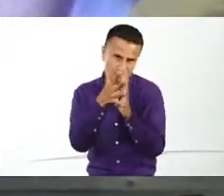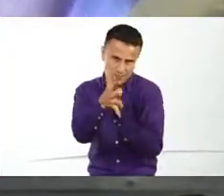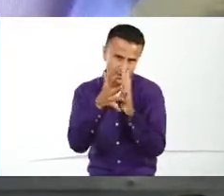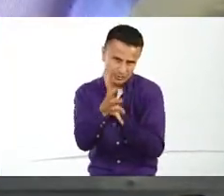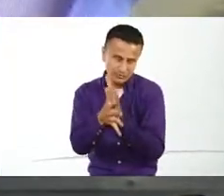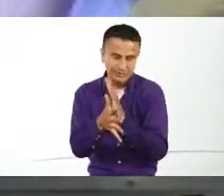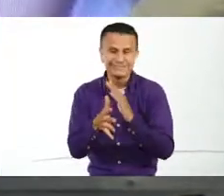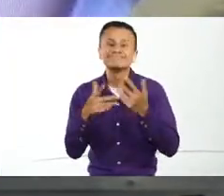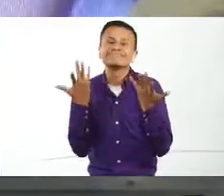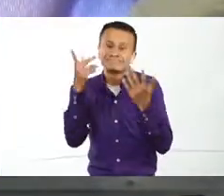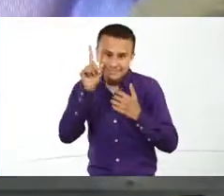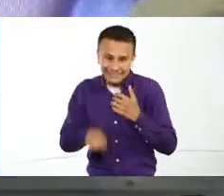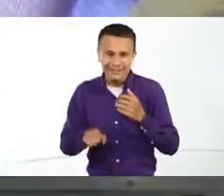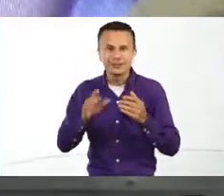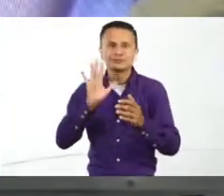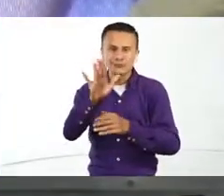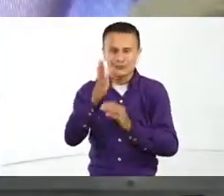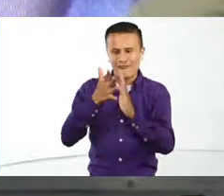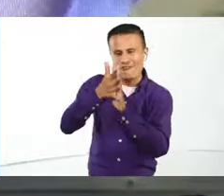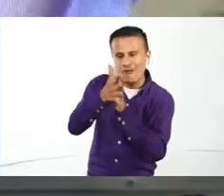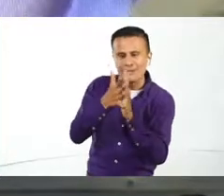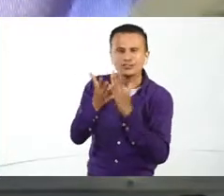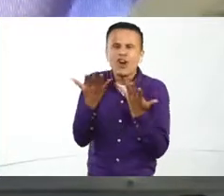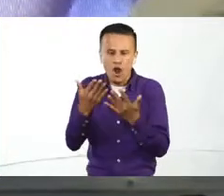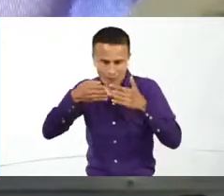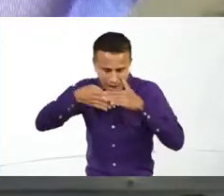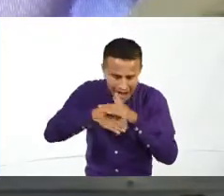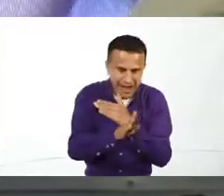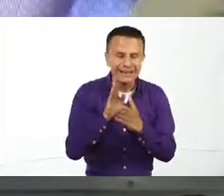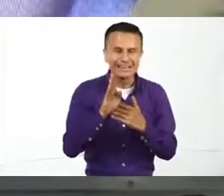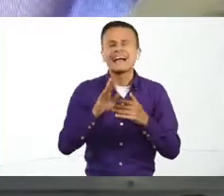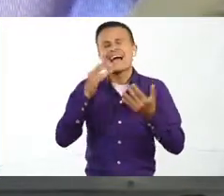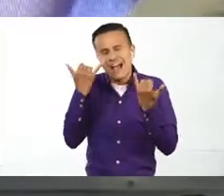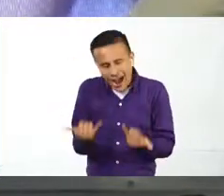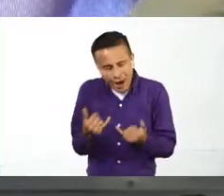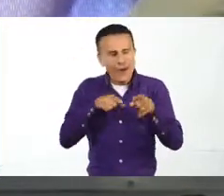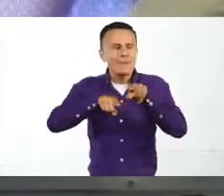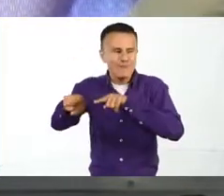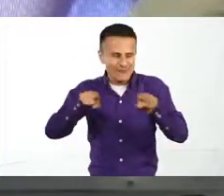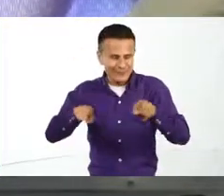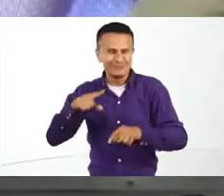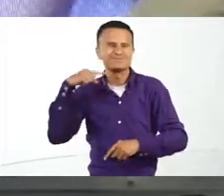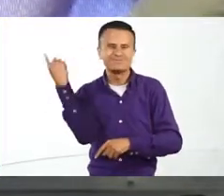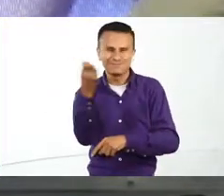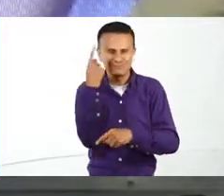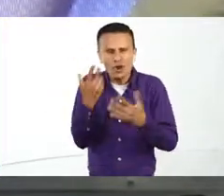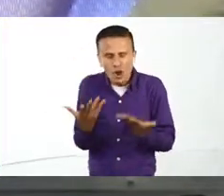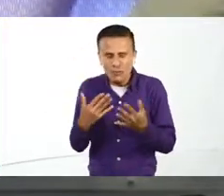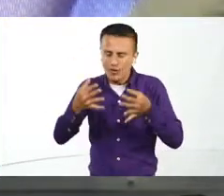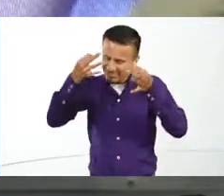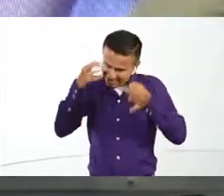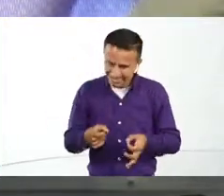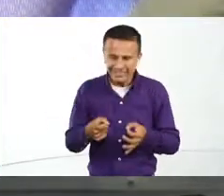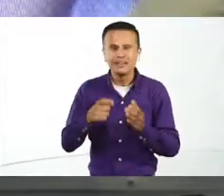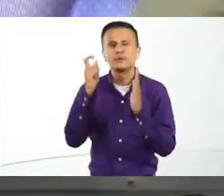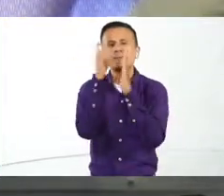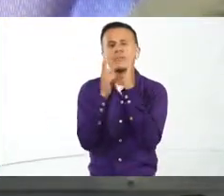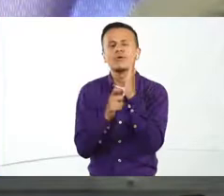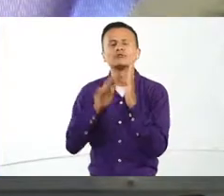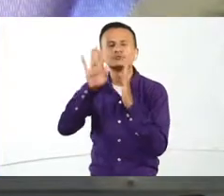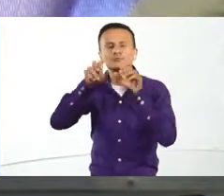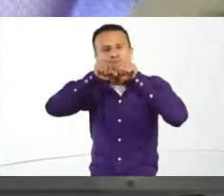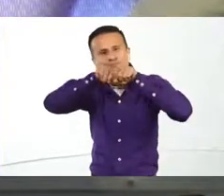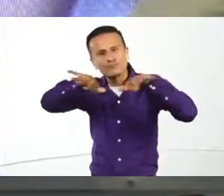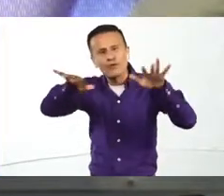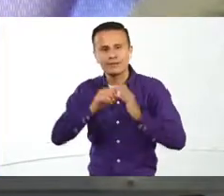lógica. El tema de información. El tema de acceso y de sistemas de información sigue siendo un ejercicio importante y